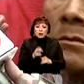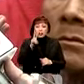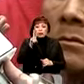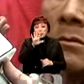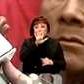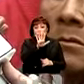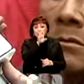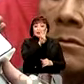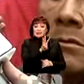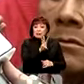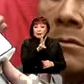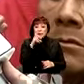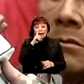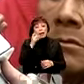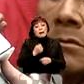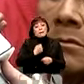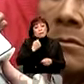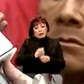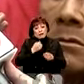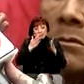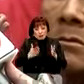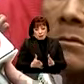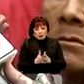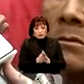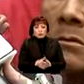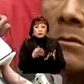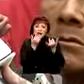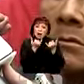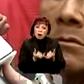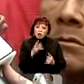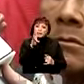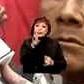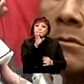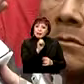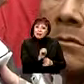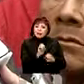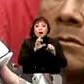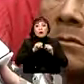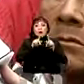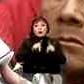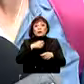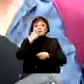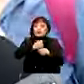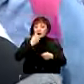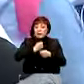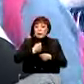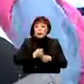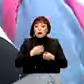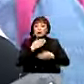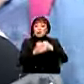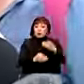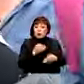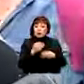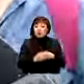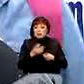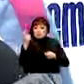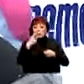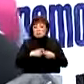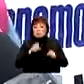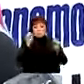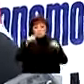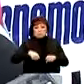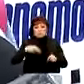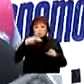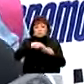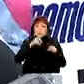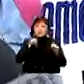256 empleados, al momento hay 70 opciones de empleo disponibles que están en el proceso de contratación. Las empresas son bien responsables, nosotros no queremos